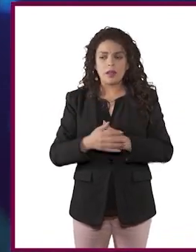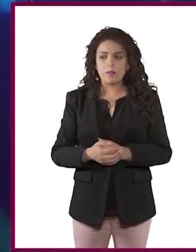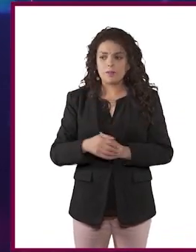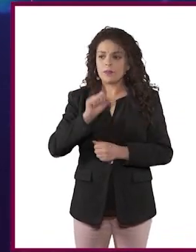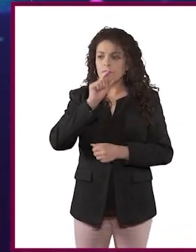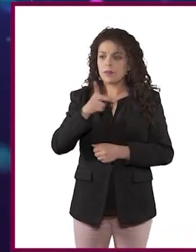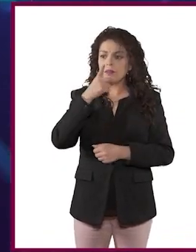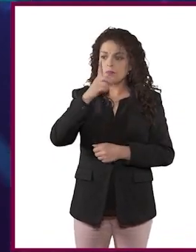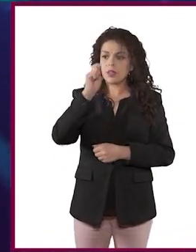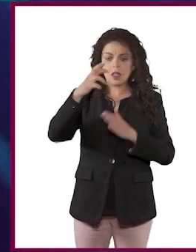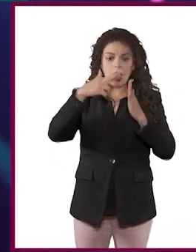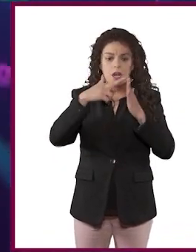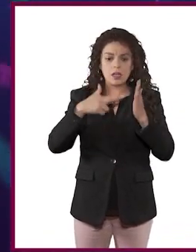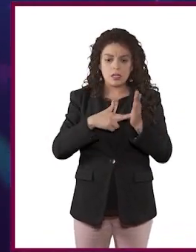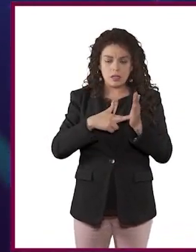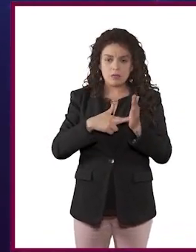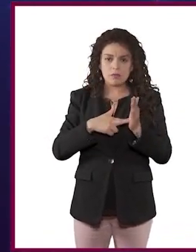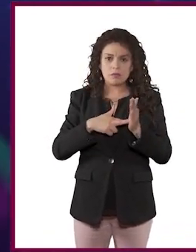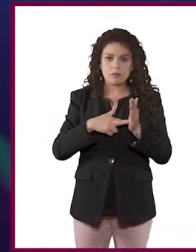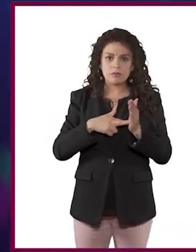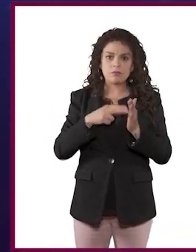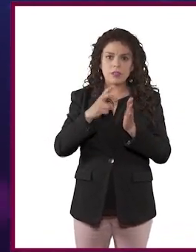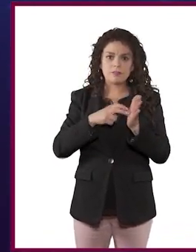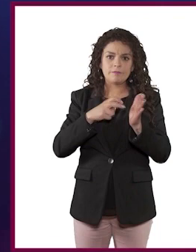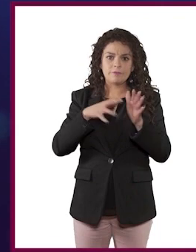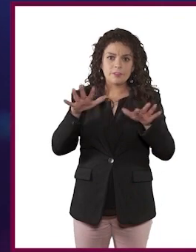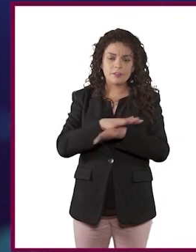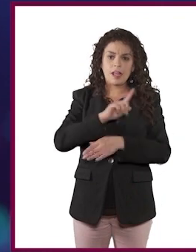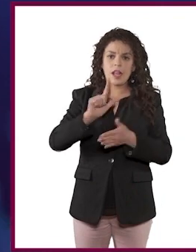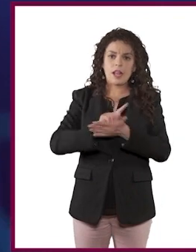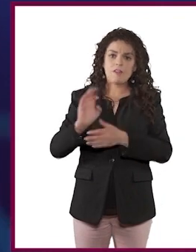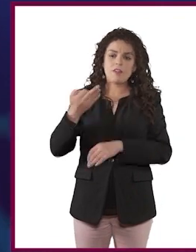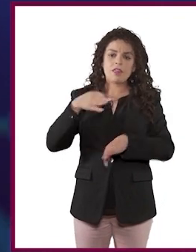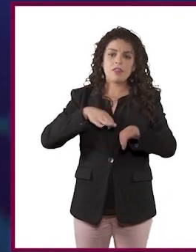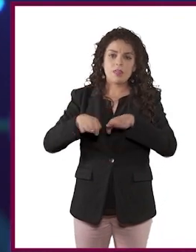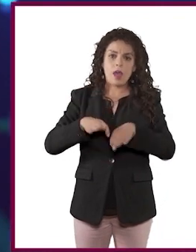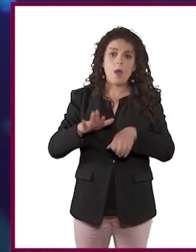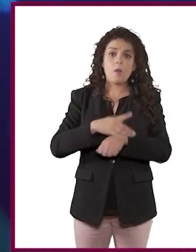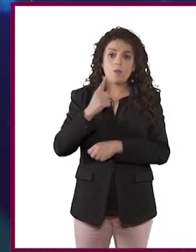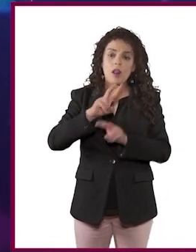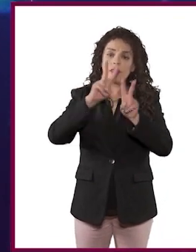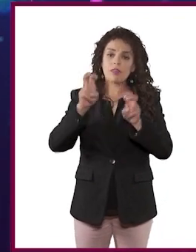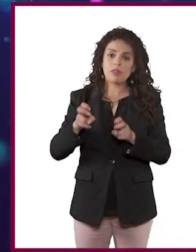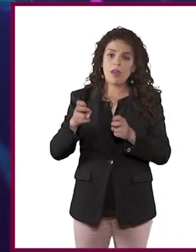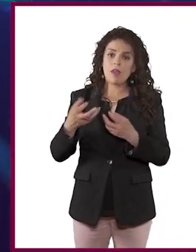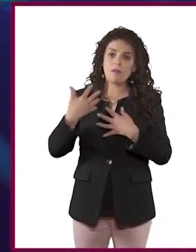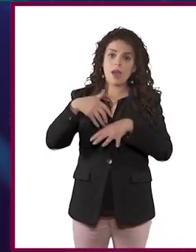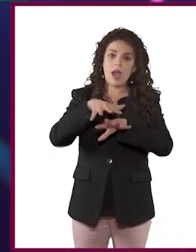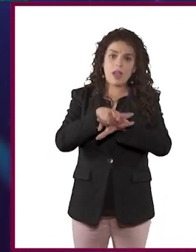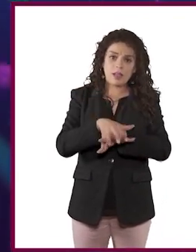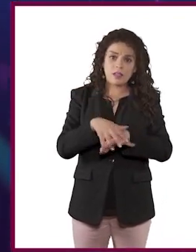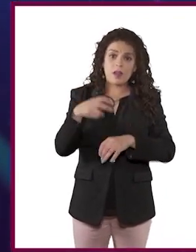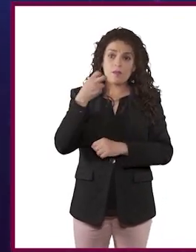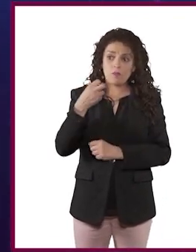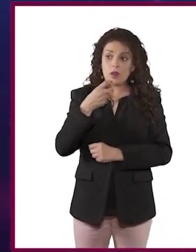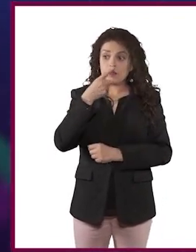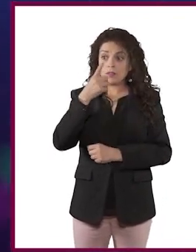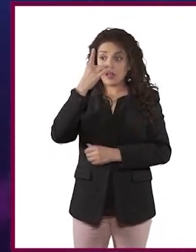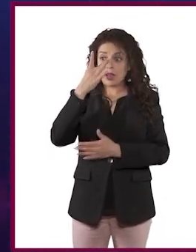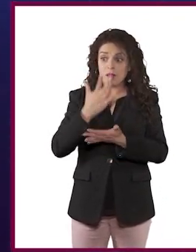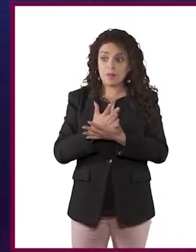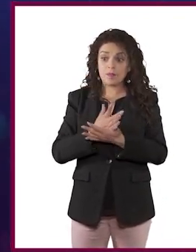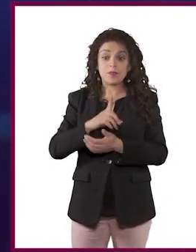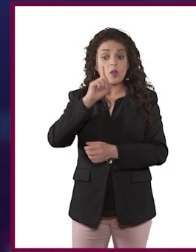así como viene incluso en las reformas a la Ley Federal del Trabajo, porque por el tema de la inclusión ya no nos